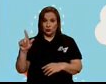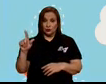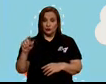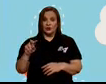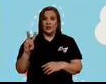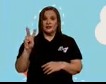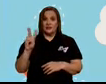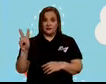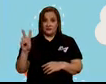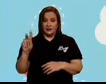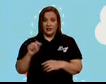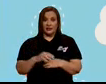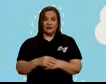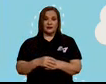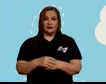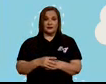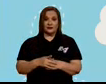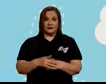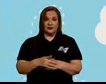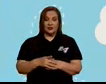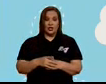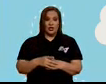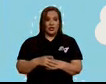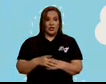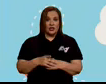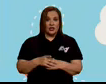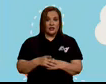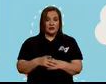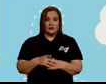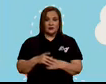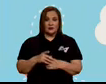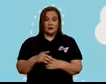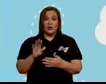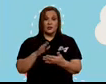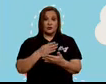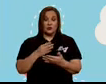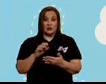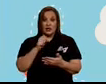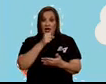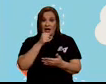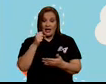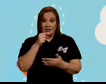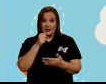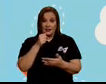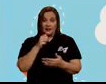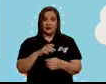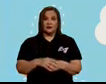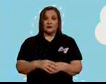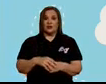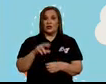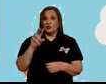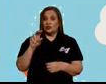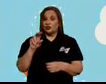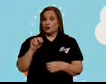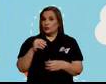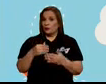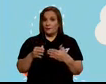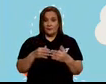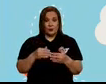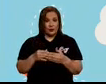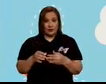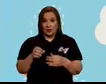días viernes? El hecho de no contar con una banda de música no exime de cantar el himno.